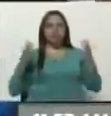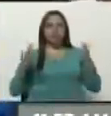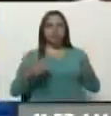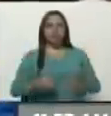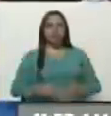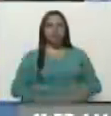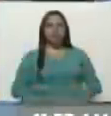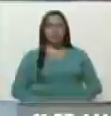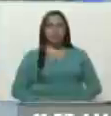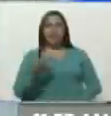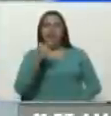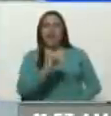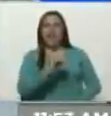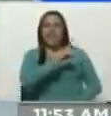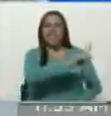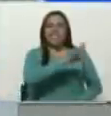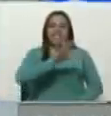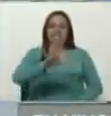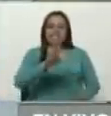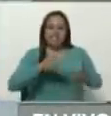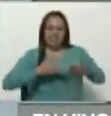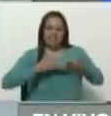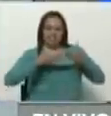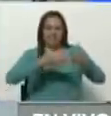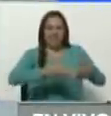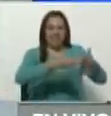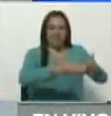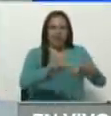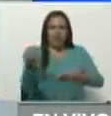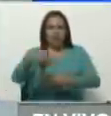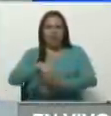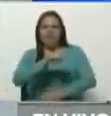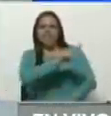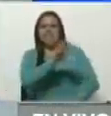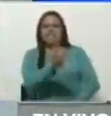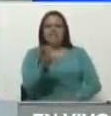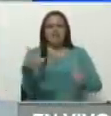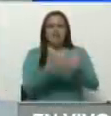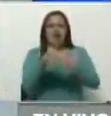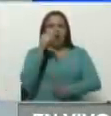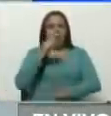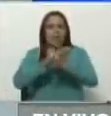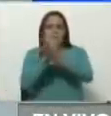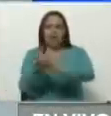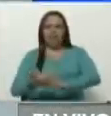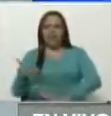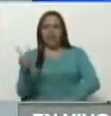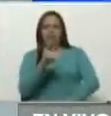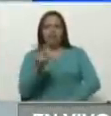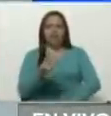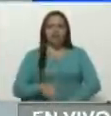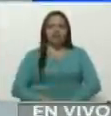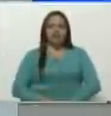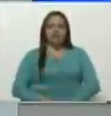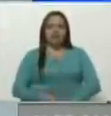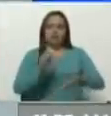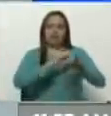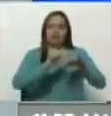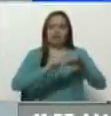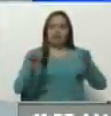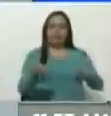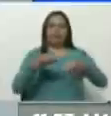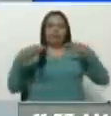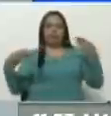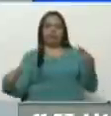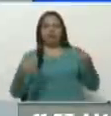Tenían 15 acorazados con 15.000 hombres para acabar con Venezuela. A la voz de esa proclama